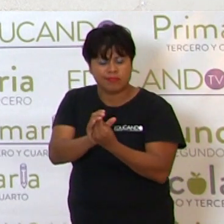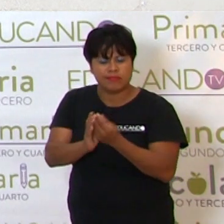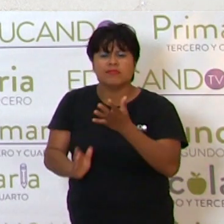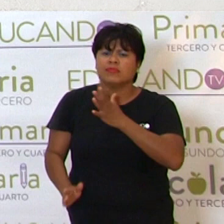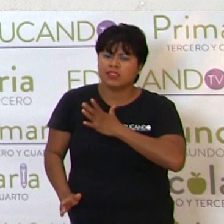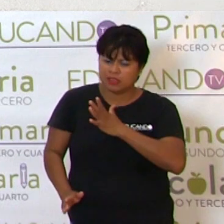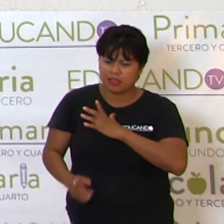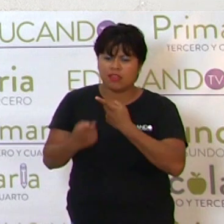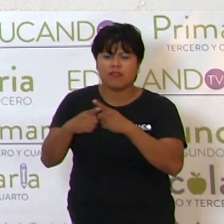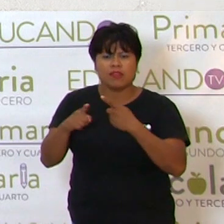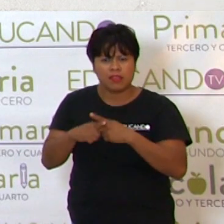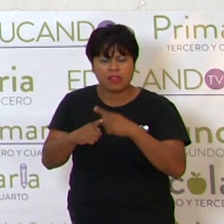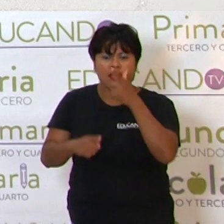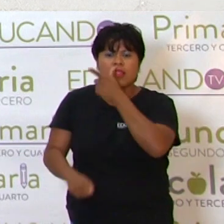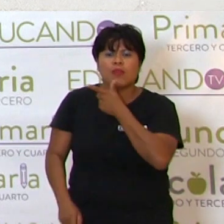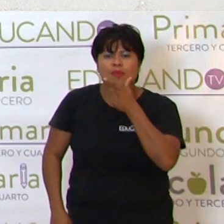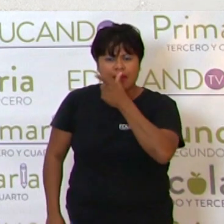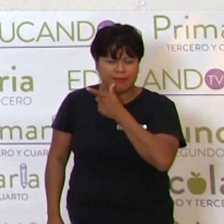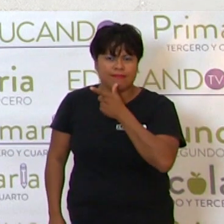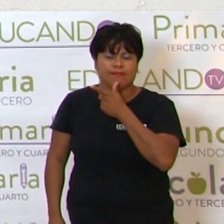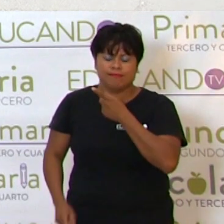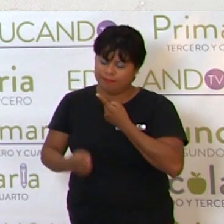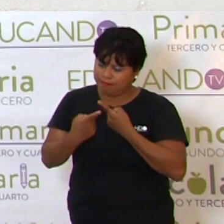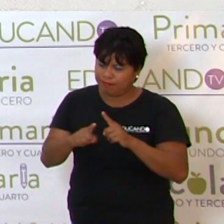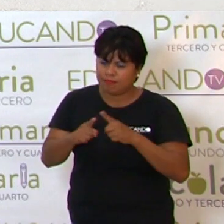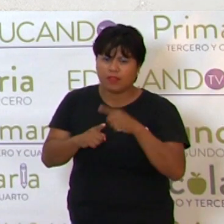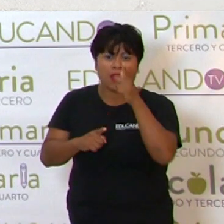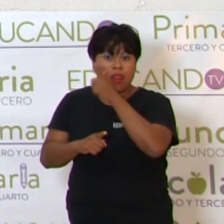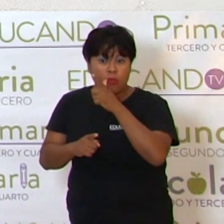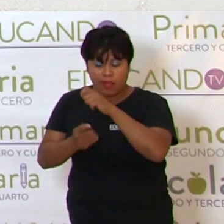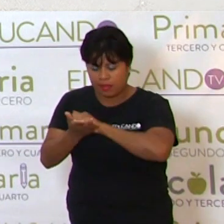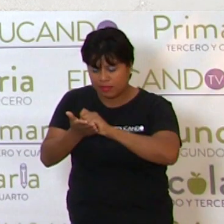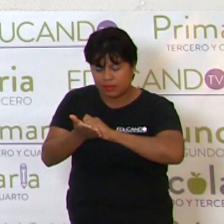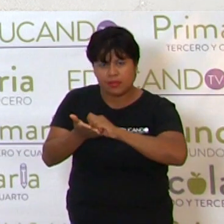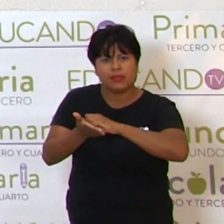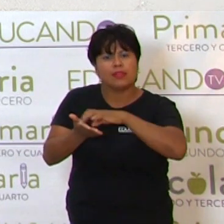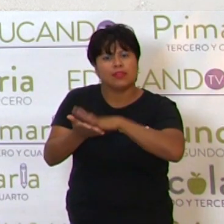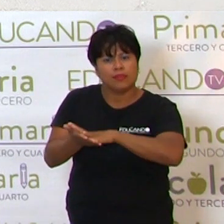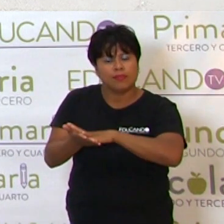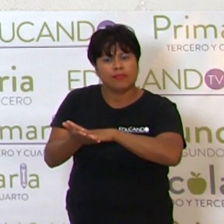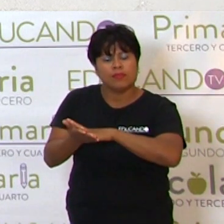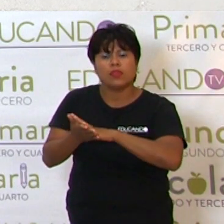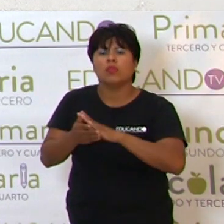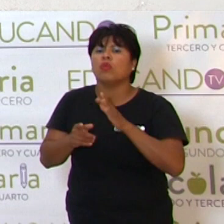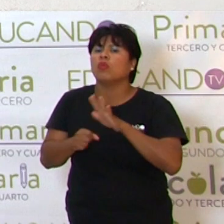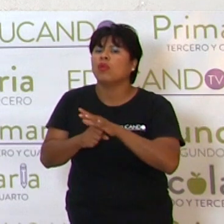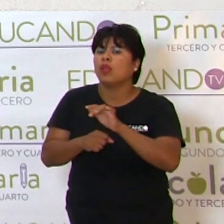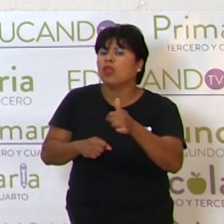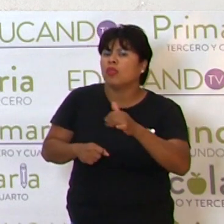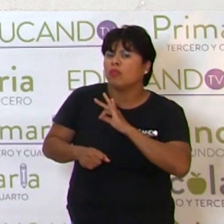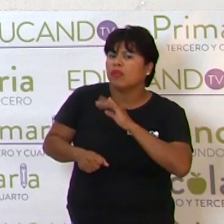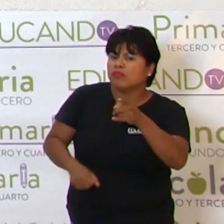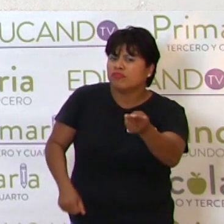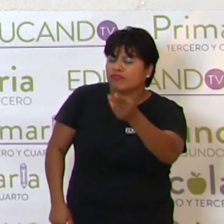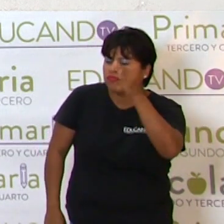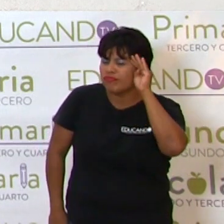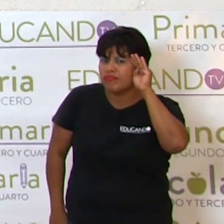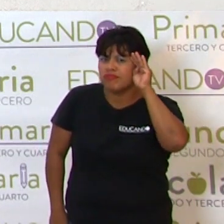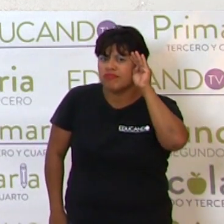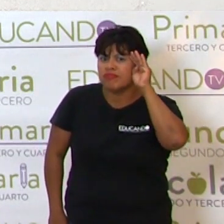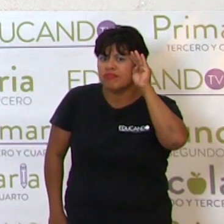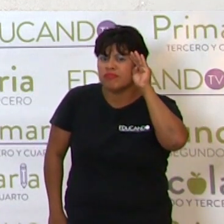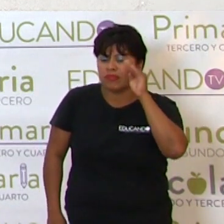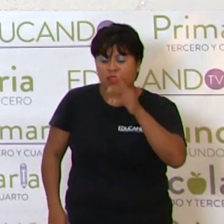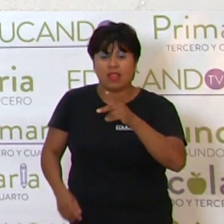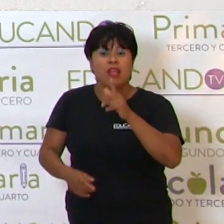existen diferentes tipos de lenguaje. El lenguaje escrito, ¿cuál otro pueden ustedes pensar? El